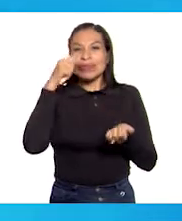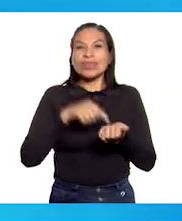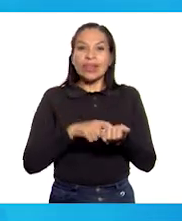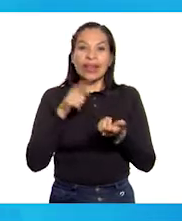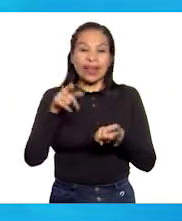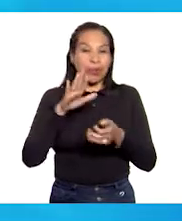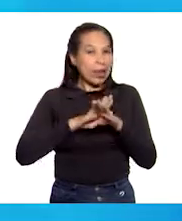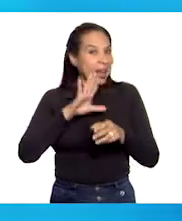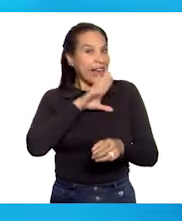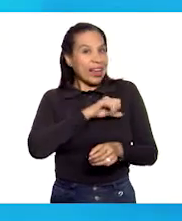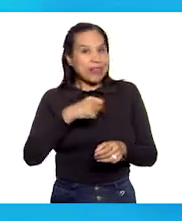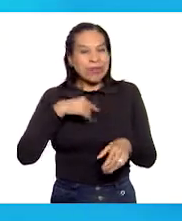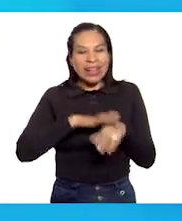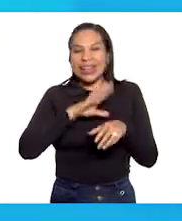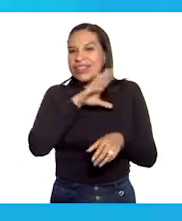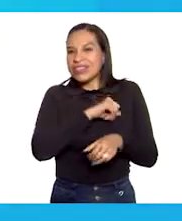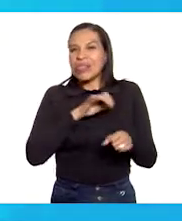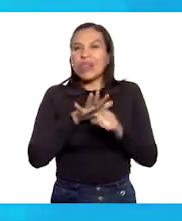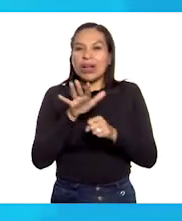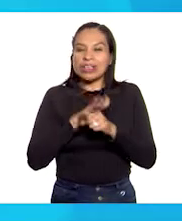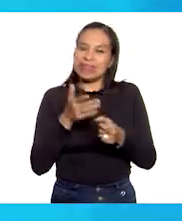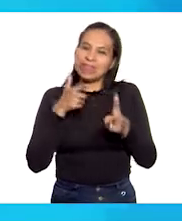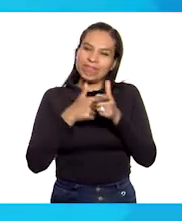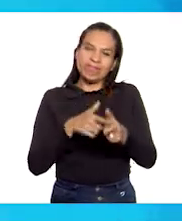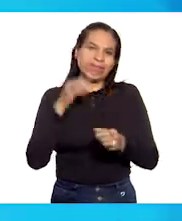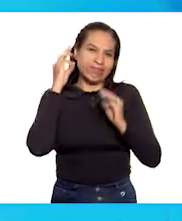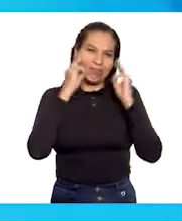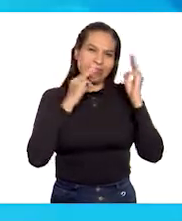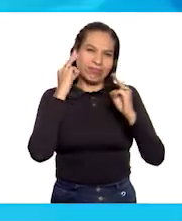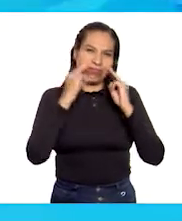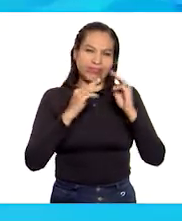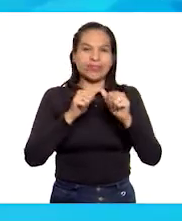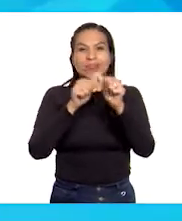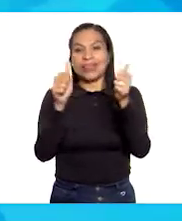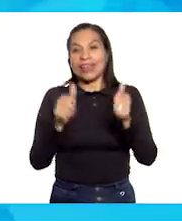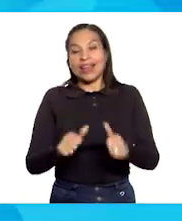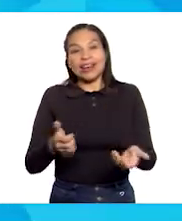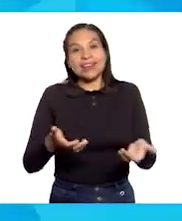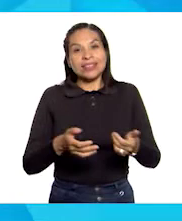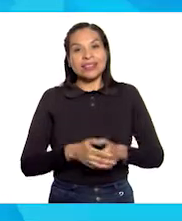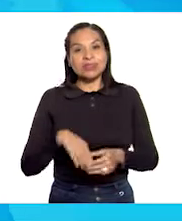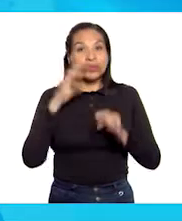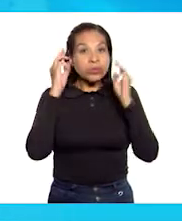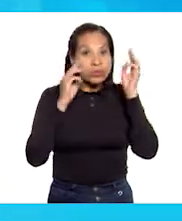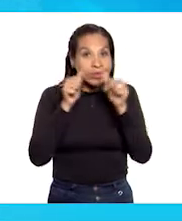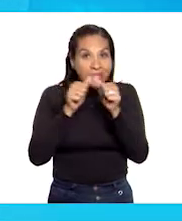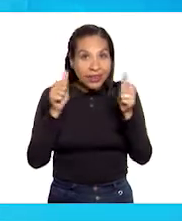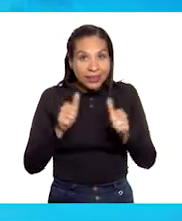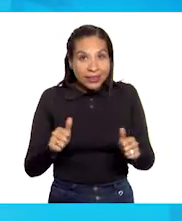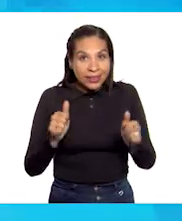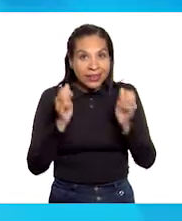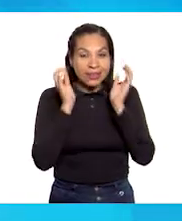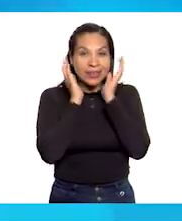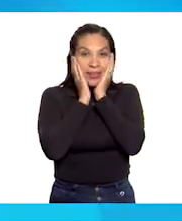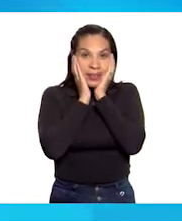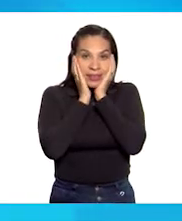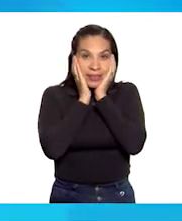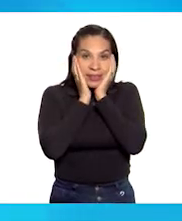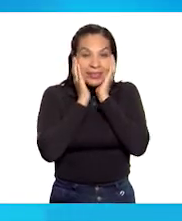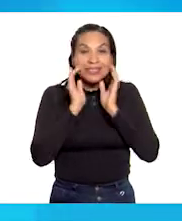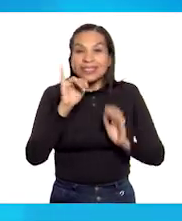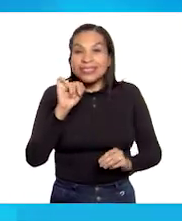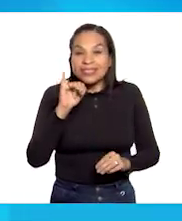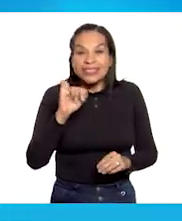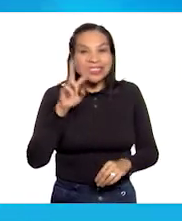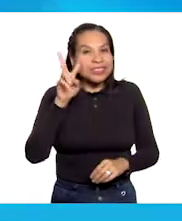Que mis favoritos siguen siendo los museos de arte. ¿Museos de arte?